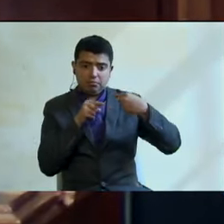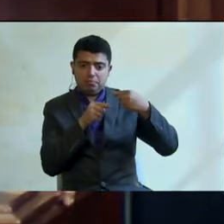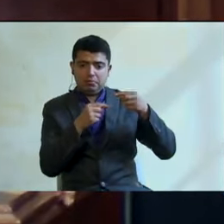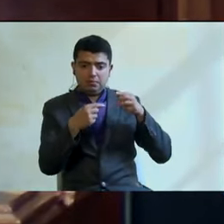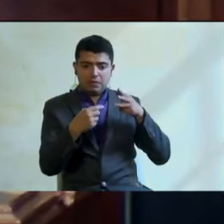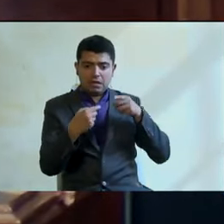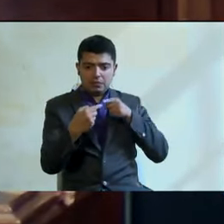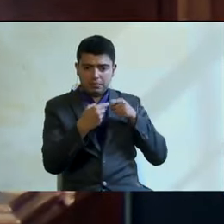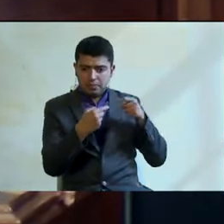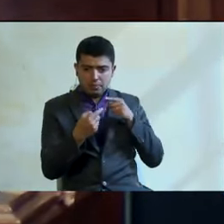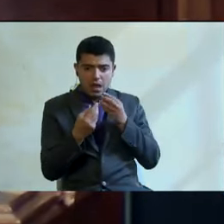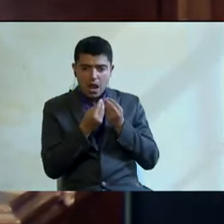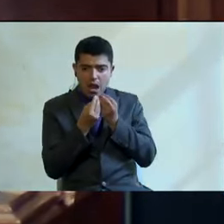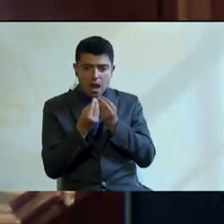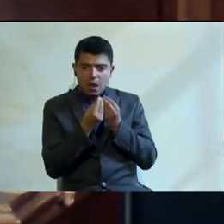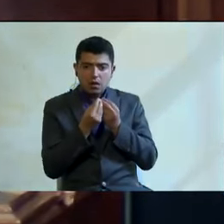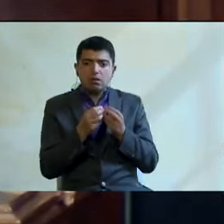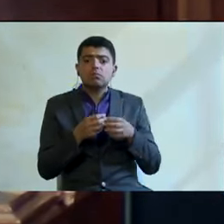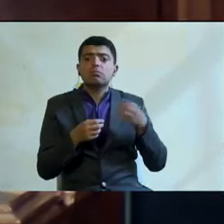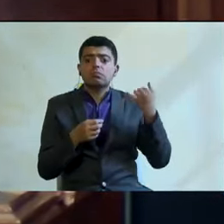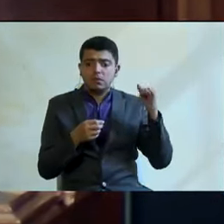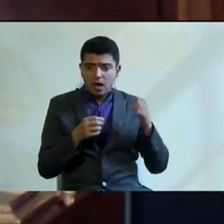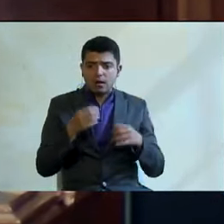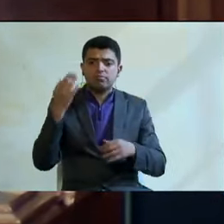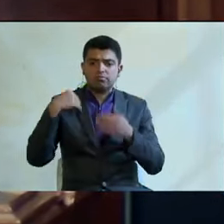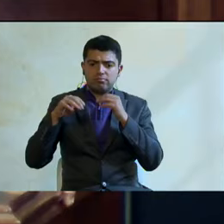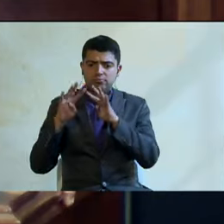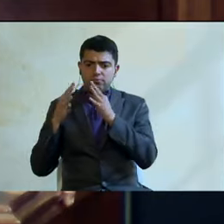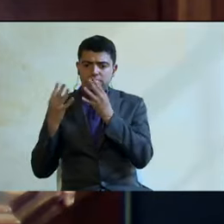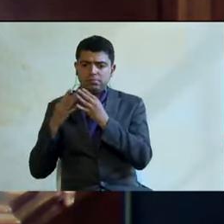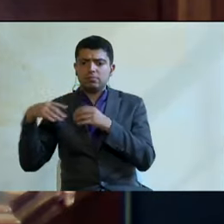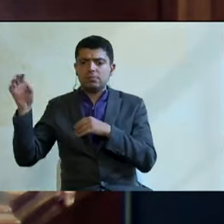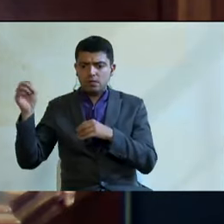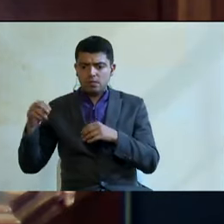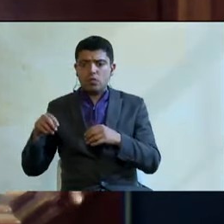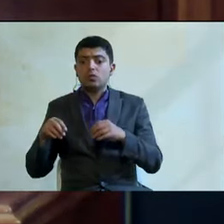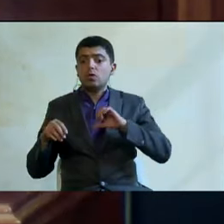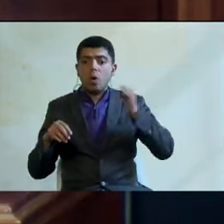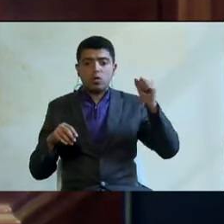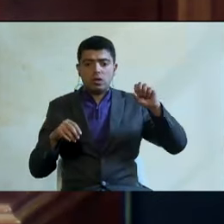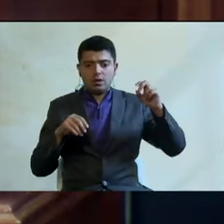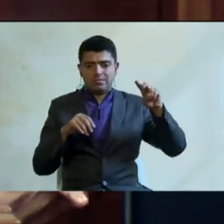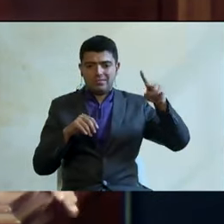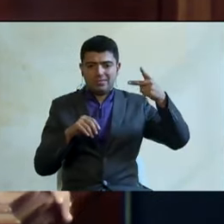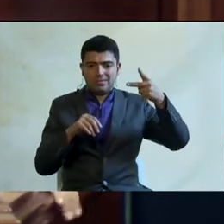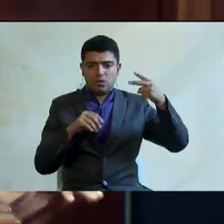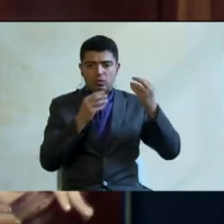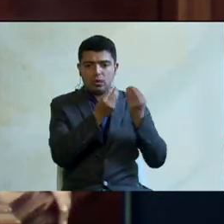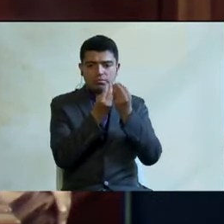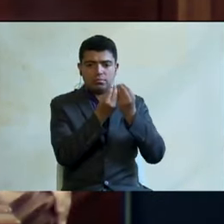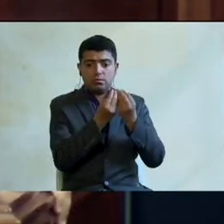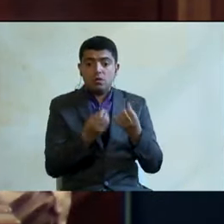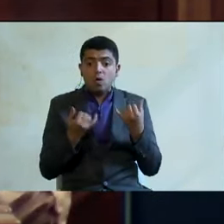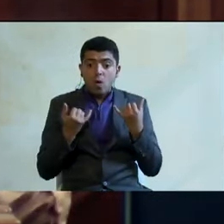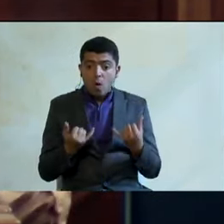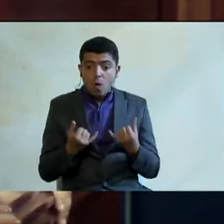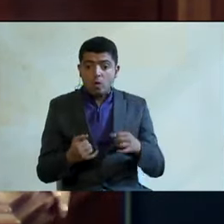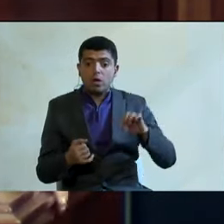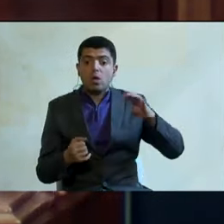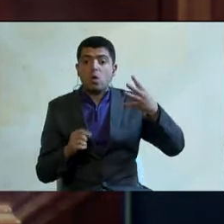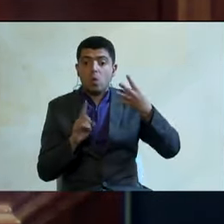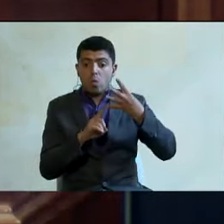en donde tuvo los dos pertinentes debates ya lo tuvo en la comisión segunda y Hoy estamos en el cuarto y final